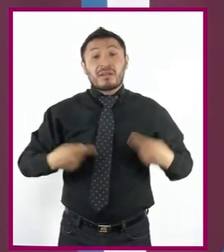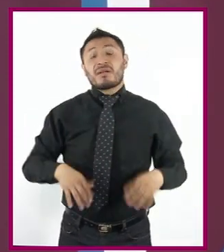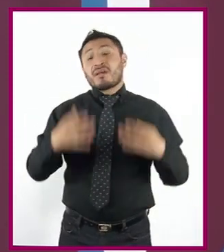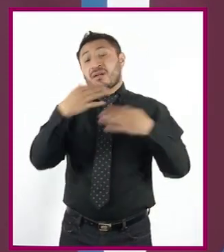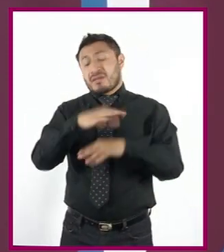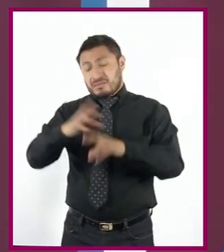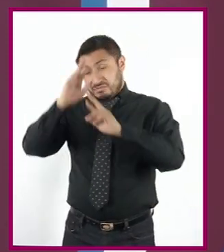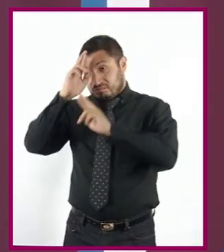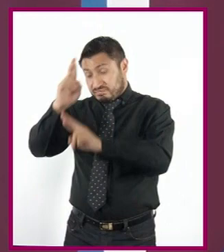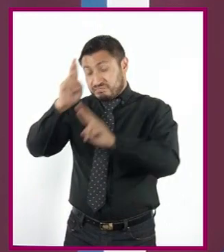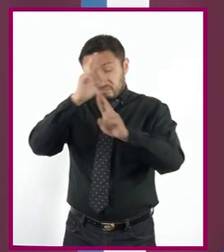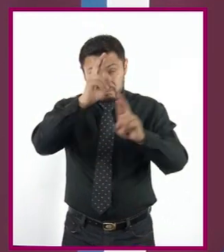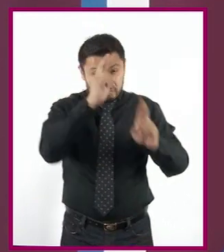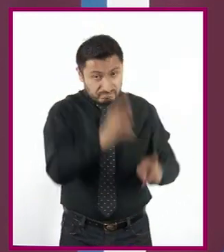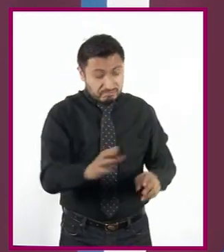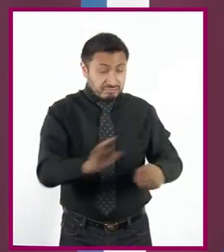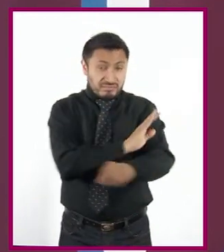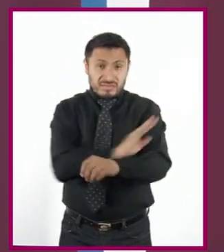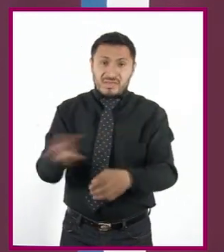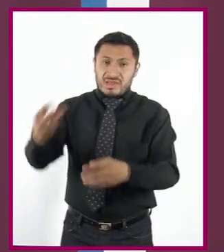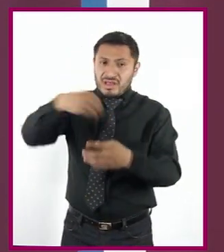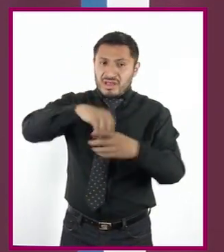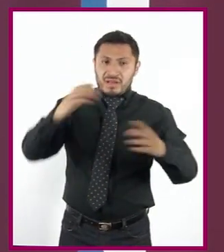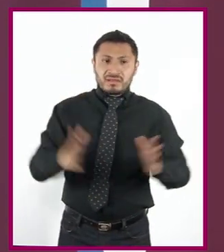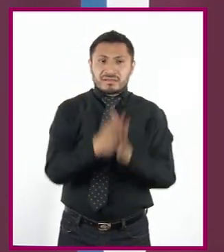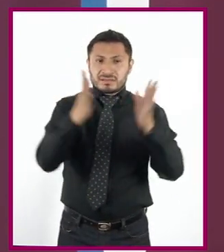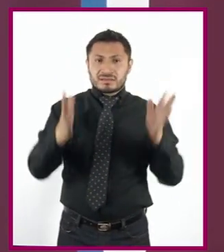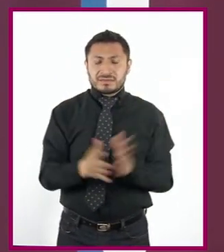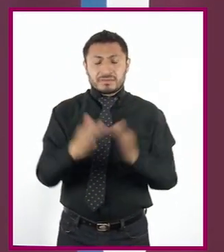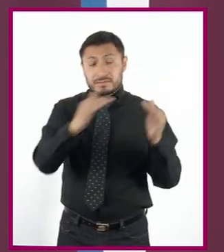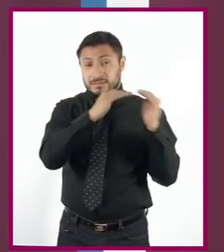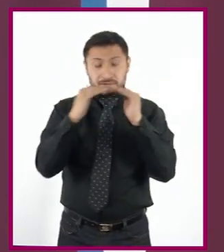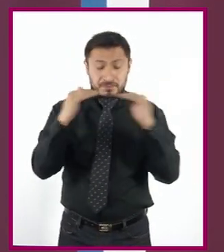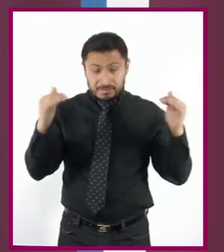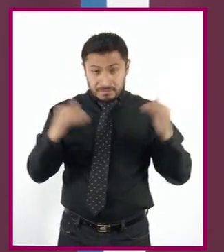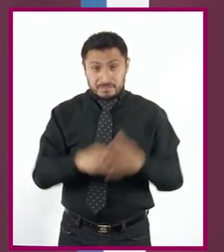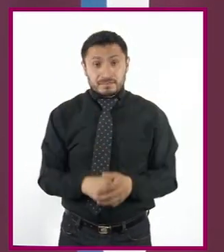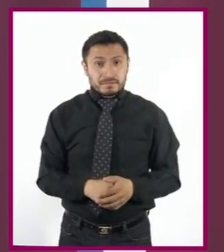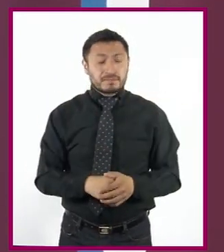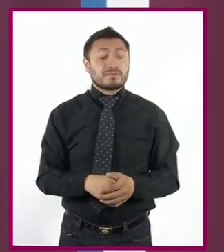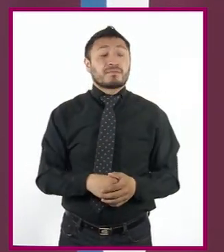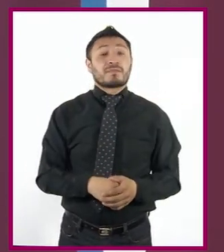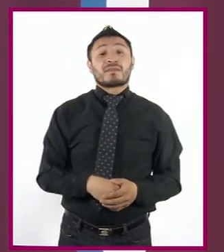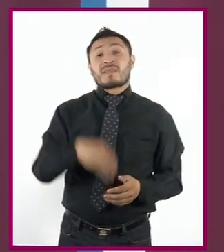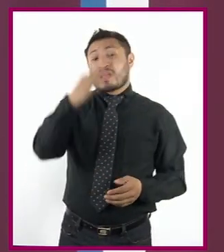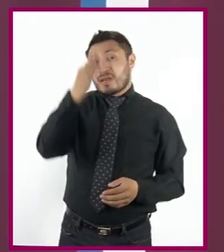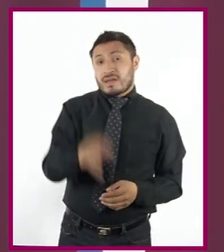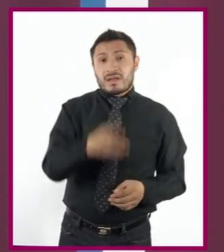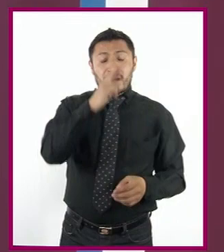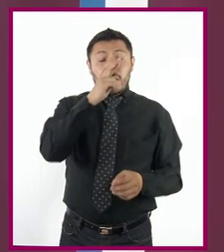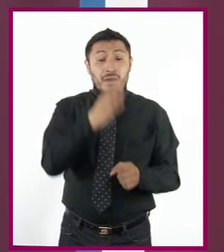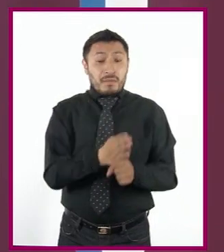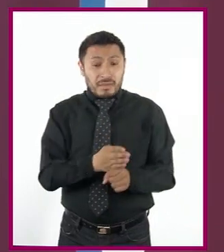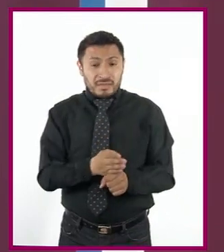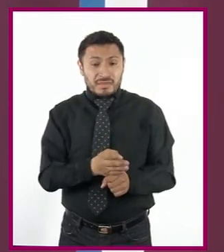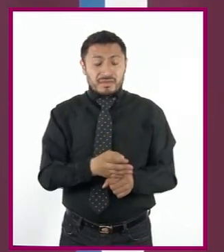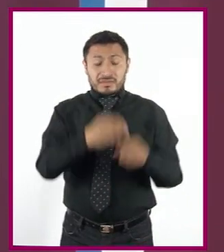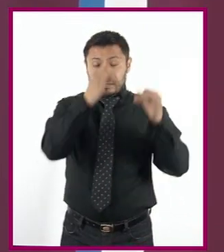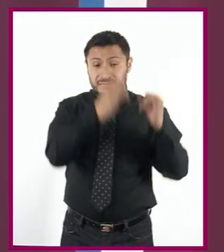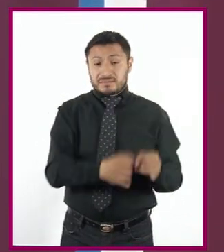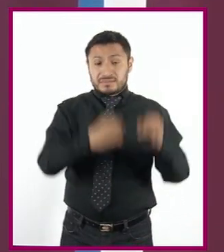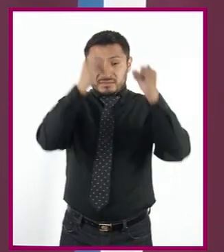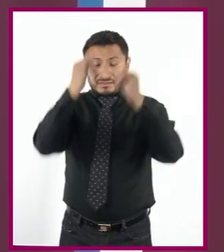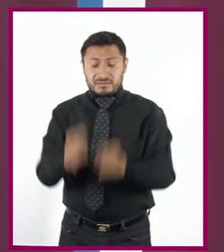respeto, favoreciendo la inclusión y participación democrática. Asumir responsabilidades individuales